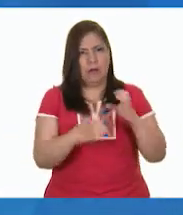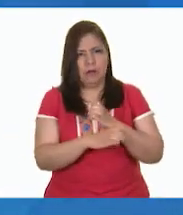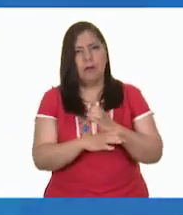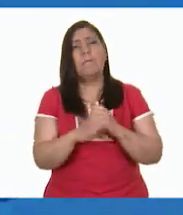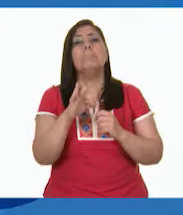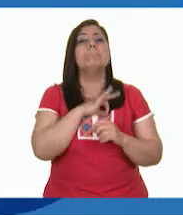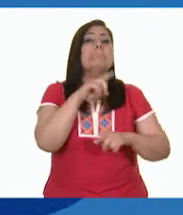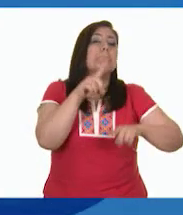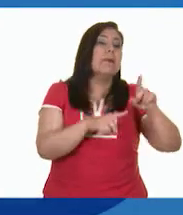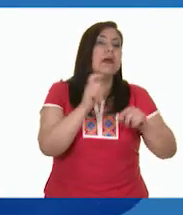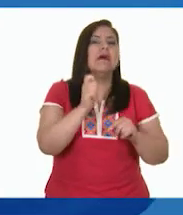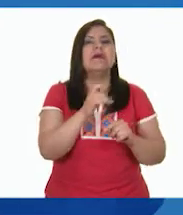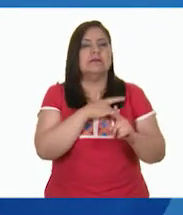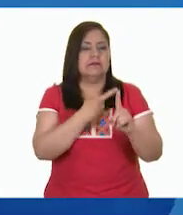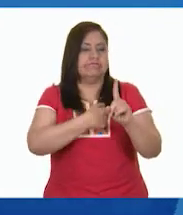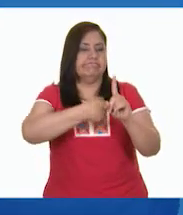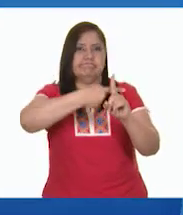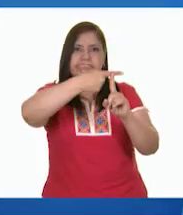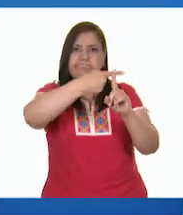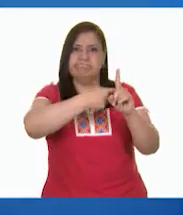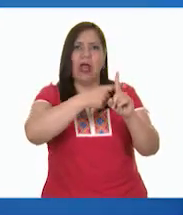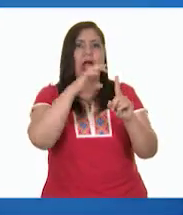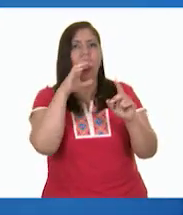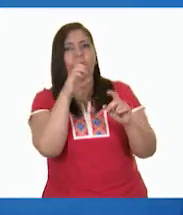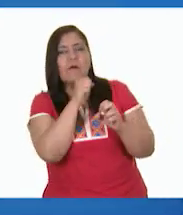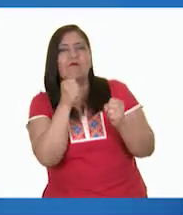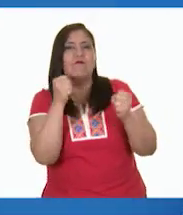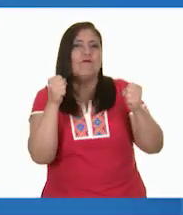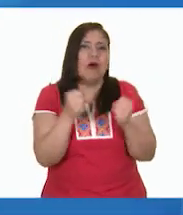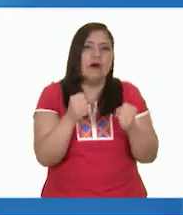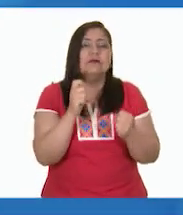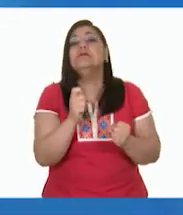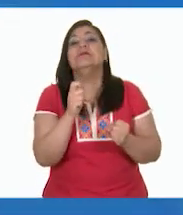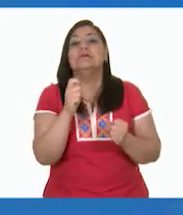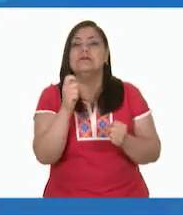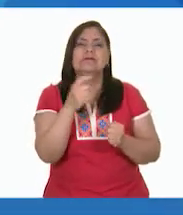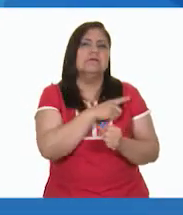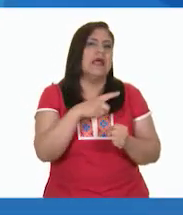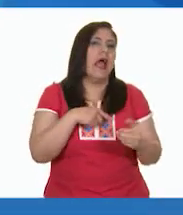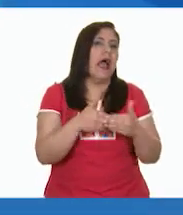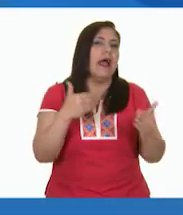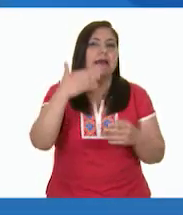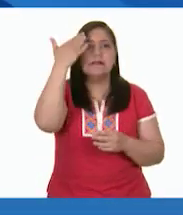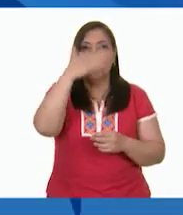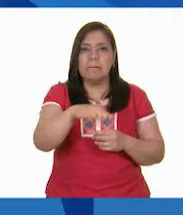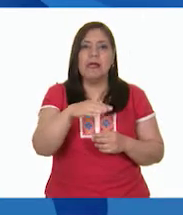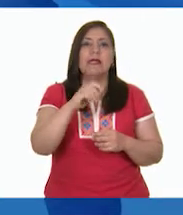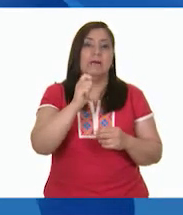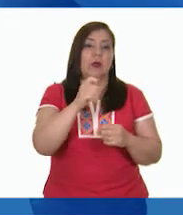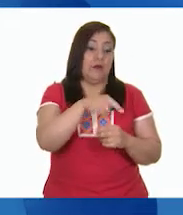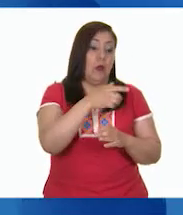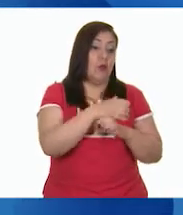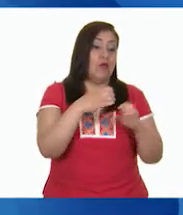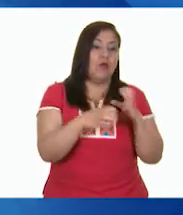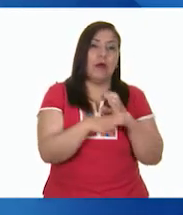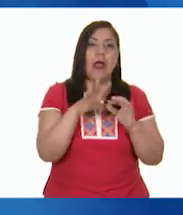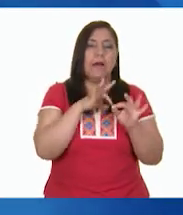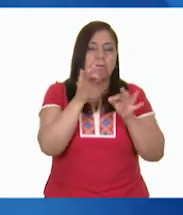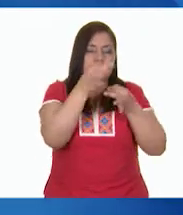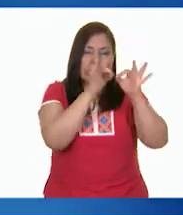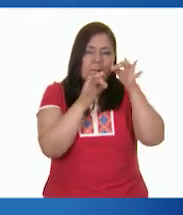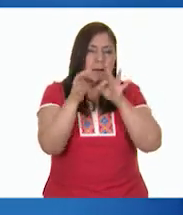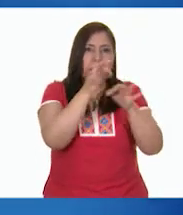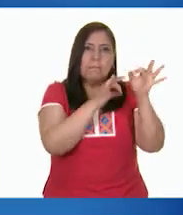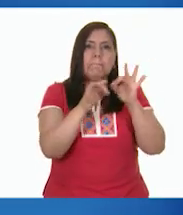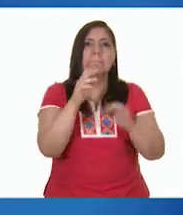la temperatura. ¿Por qué? Lo primero que tenemos que saber para esto es que la materia está compuesta de partículas. Y